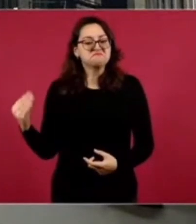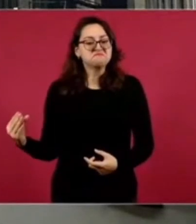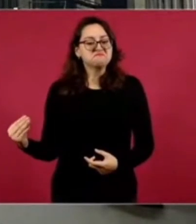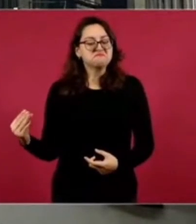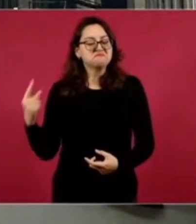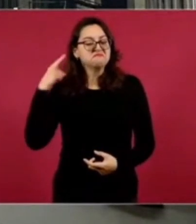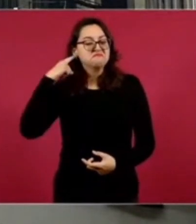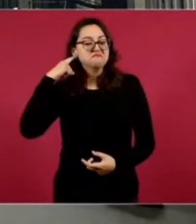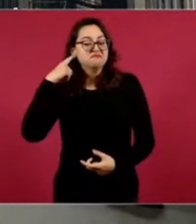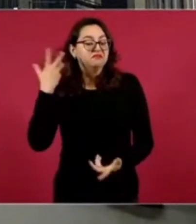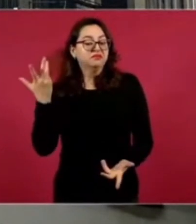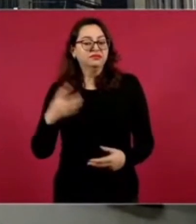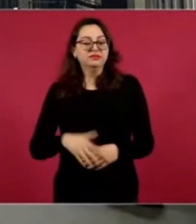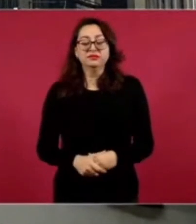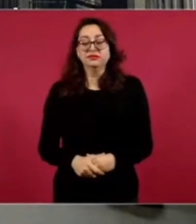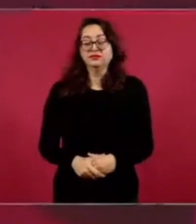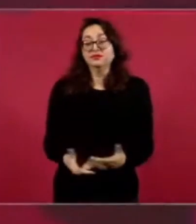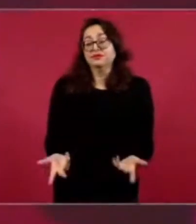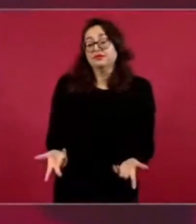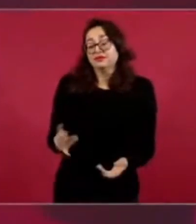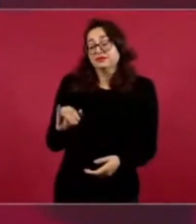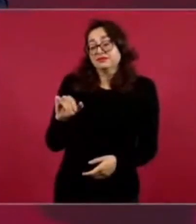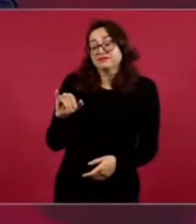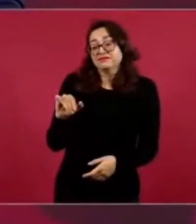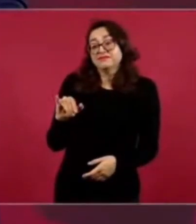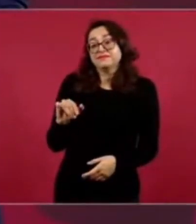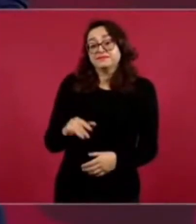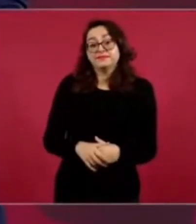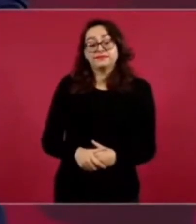Pues sí. Lo que pasa es que, pues,